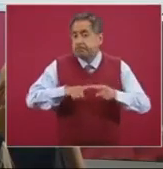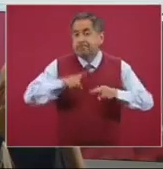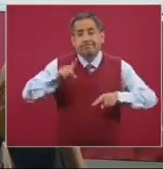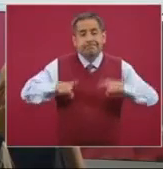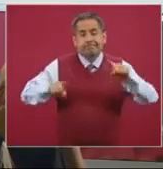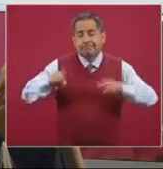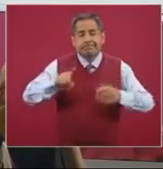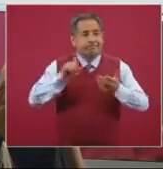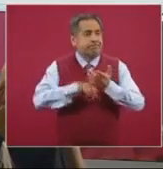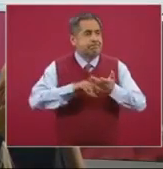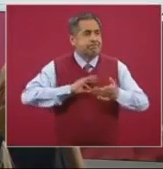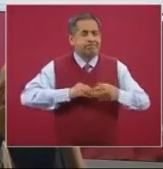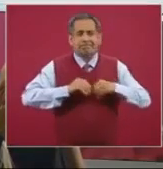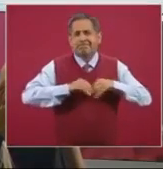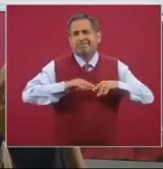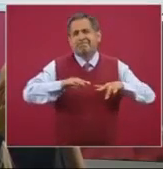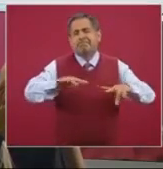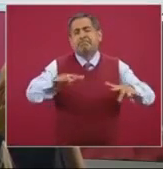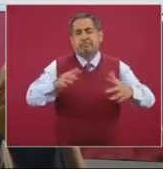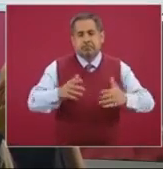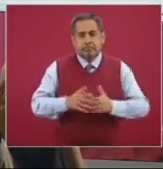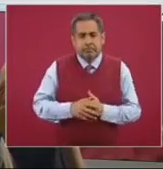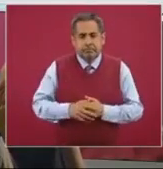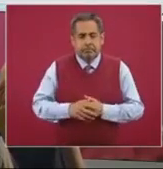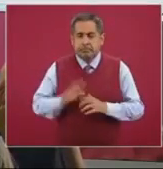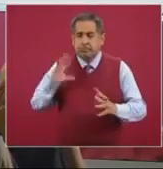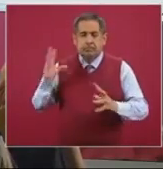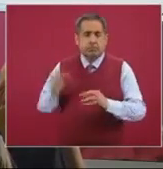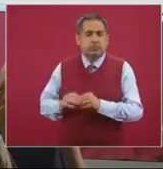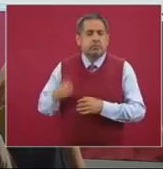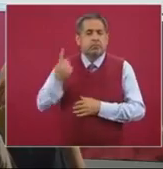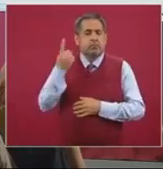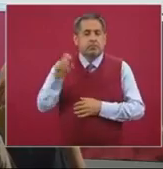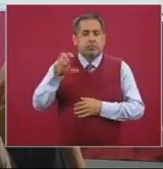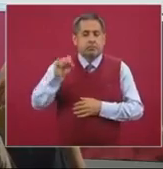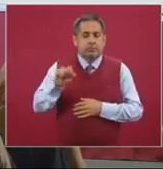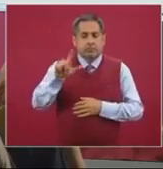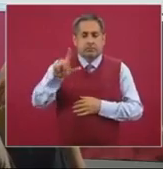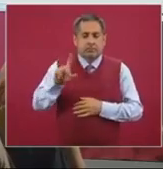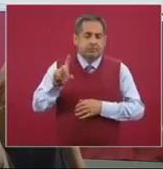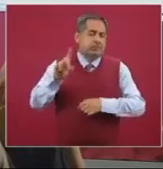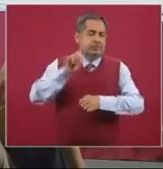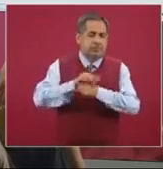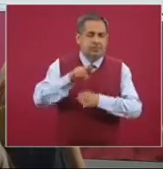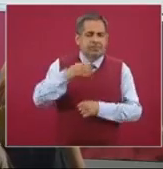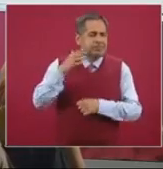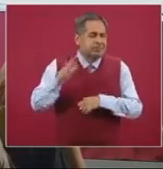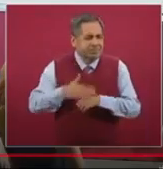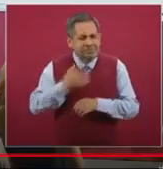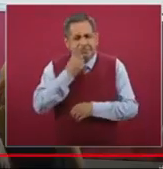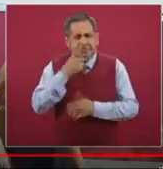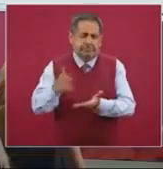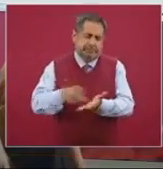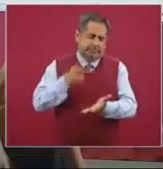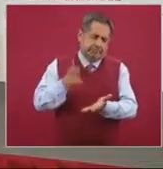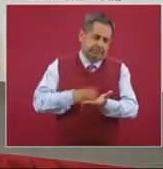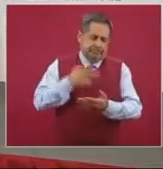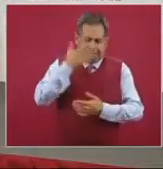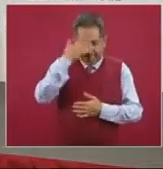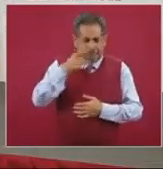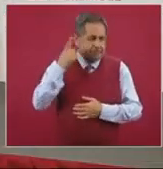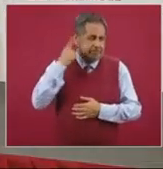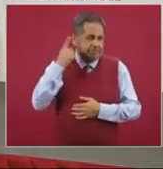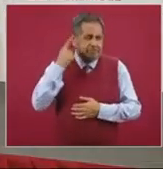actividad epidémica. ¿Por qué 167 días? Esto es un recordatorio, sé que ustedes lo han oído innumerables ocasiones y la mayoría